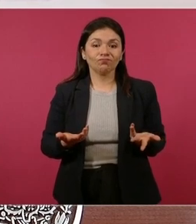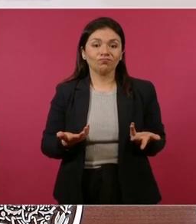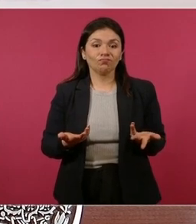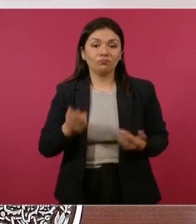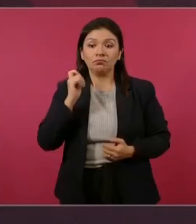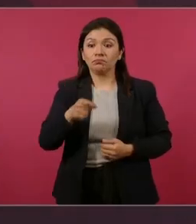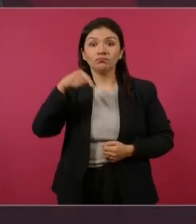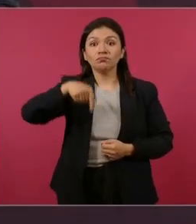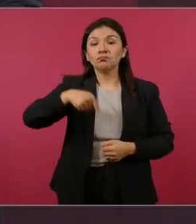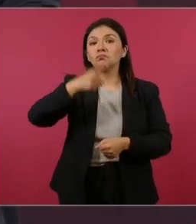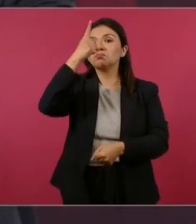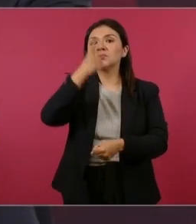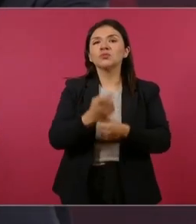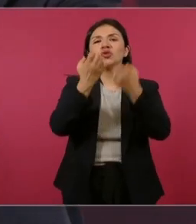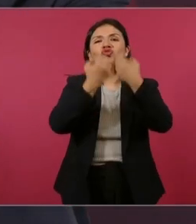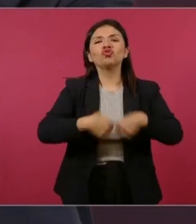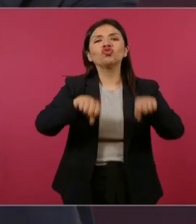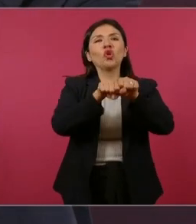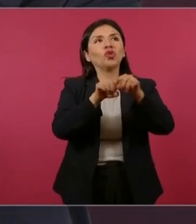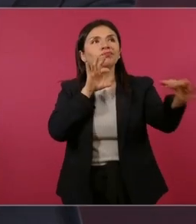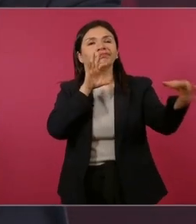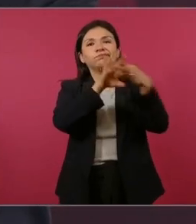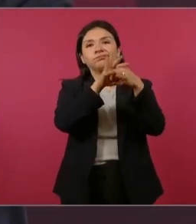somos los principales socios